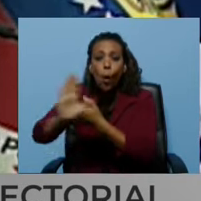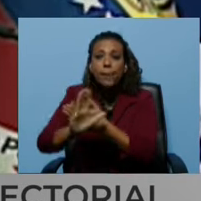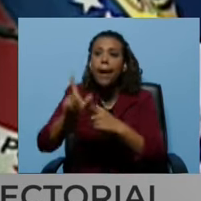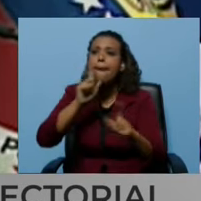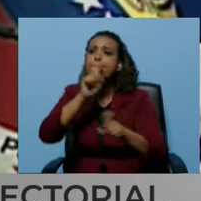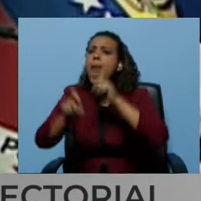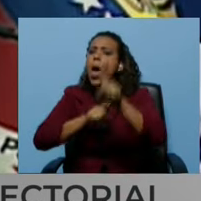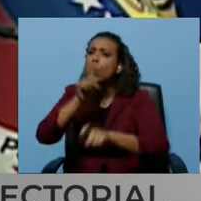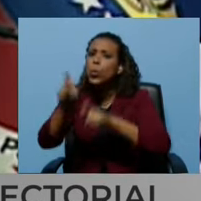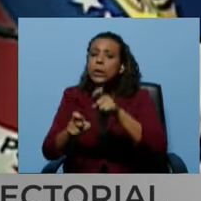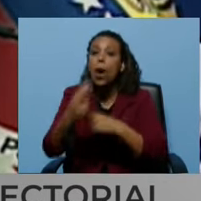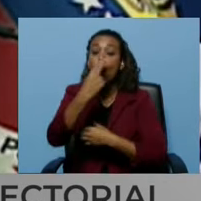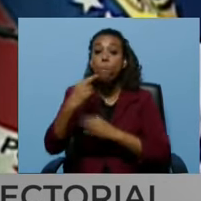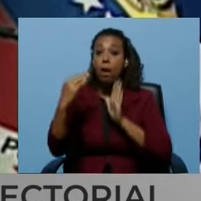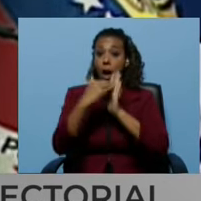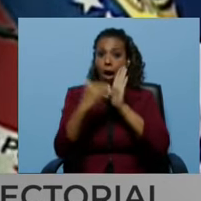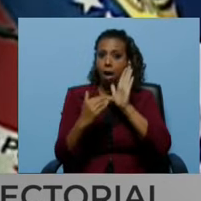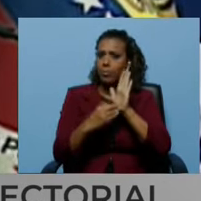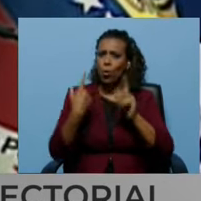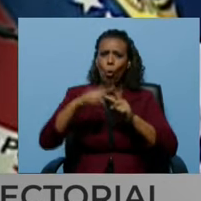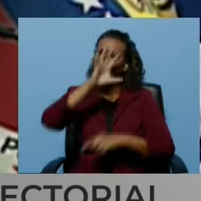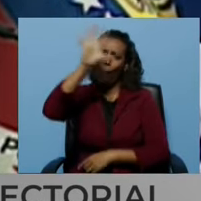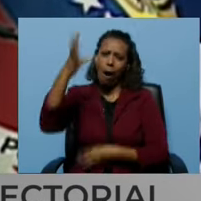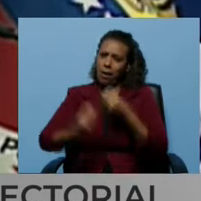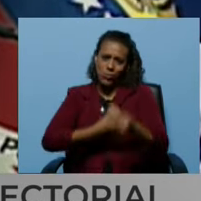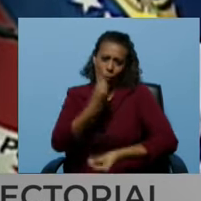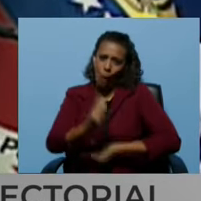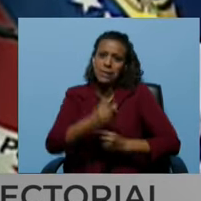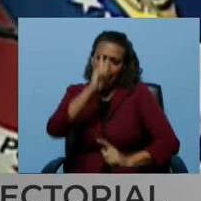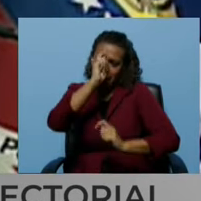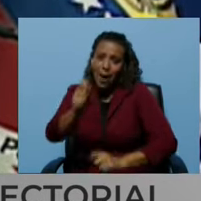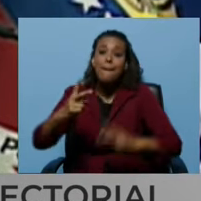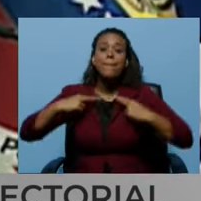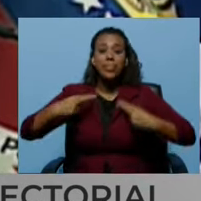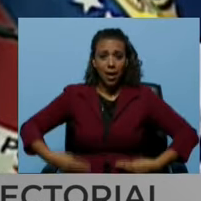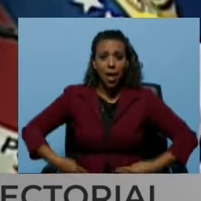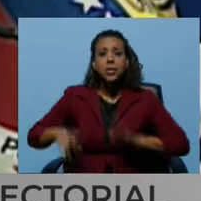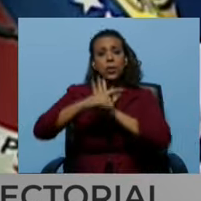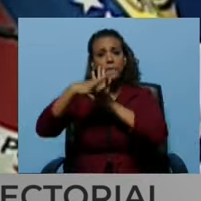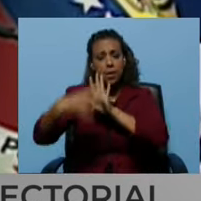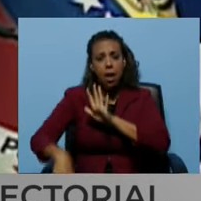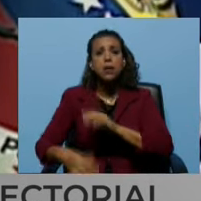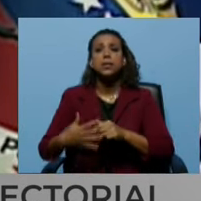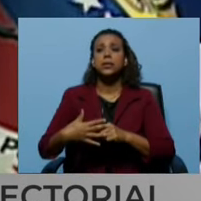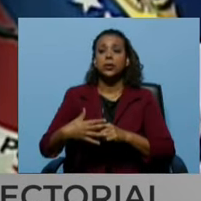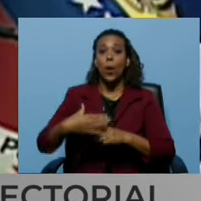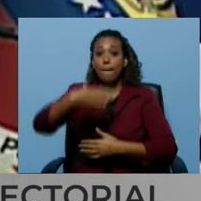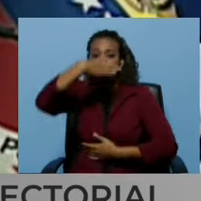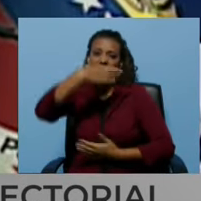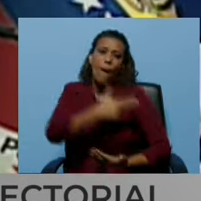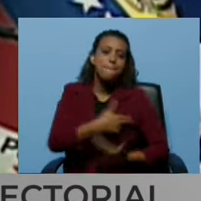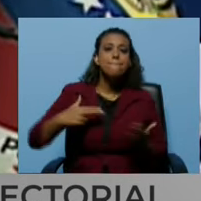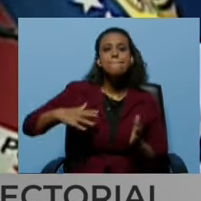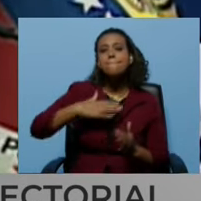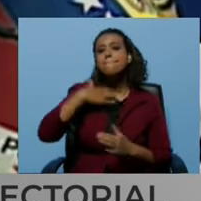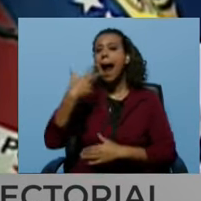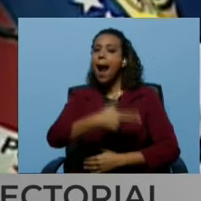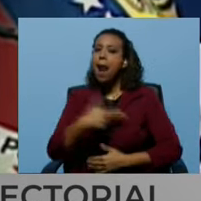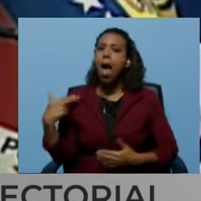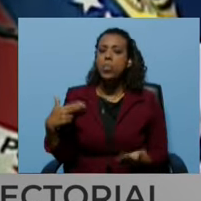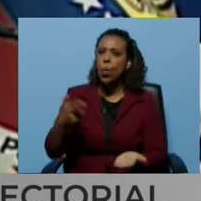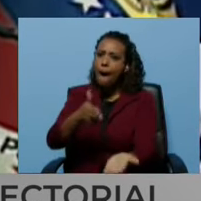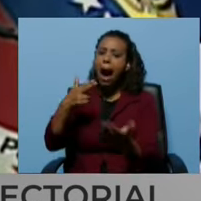interrogado, cumpliendo con lo que no cumplen en otros países, que es el respeto a los derechos humanos, ciudadanos mercenarios que han venido a Venezuela como parte